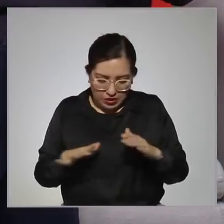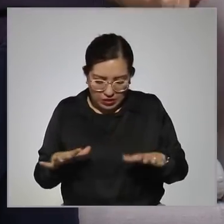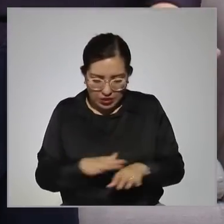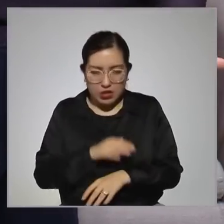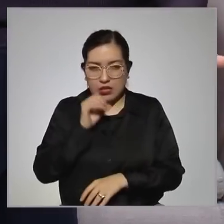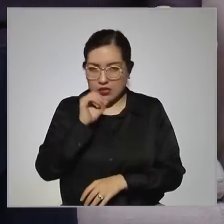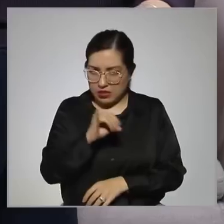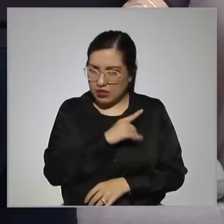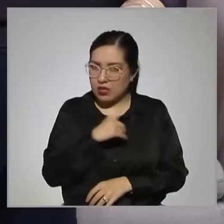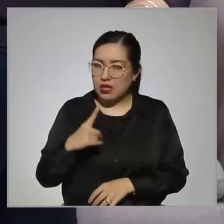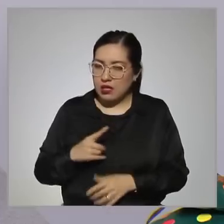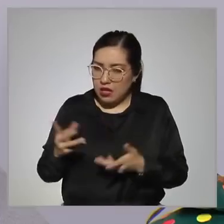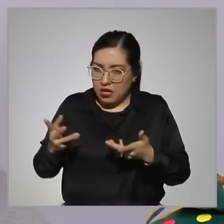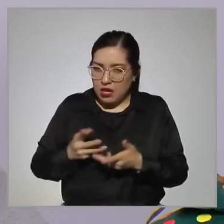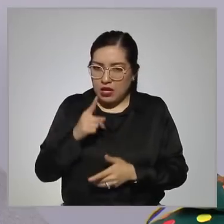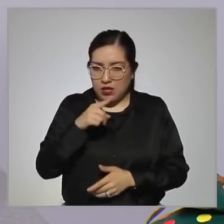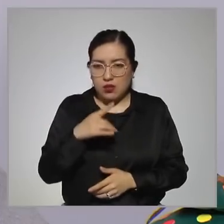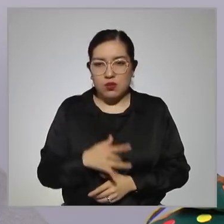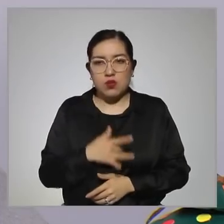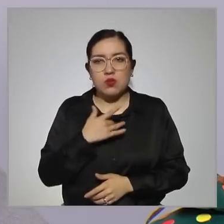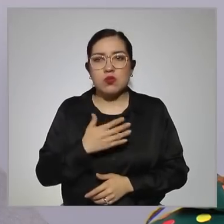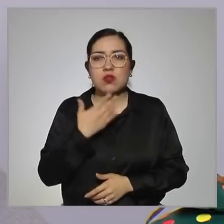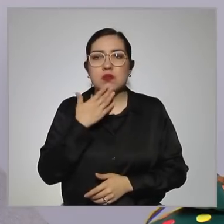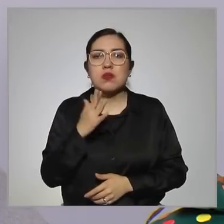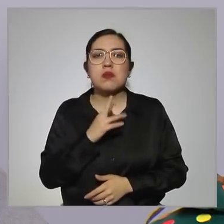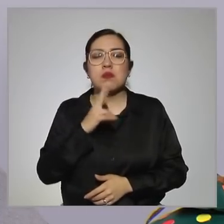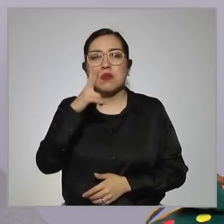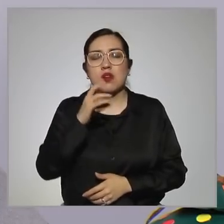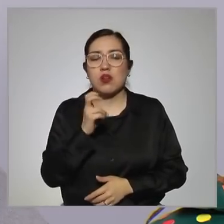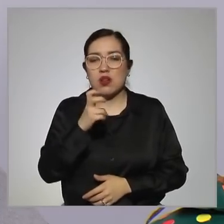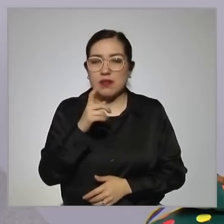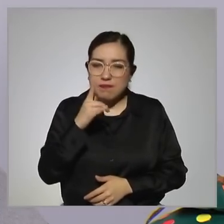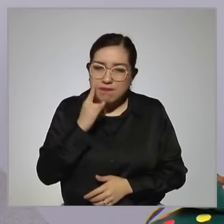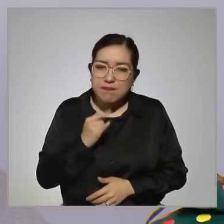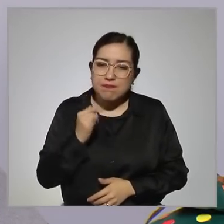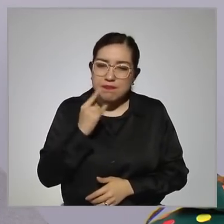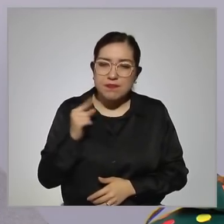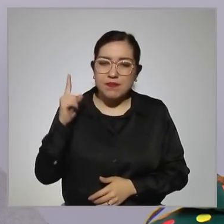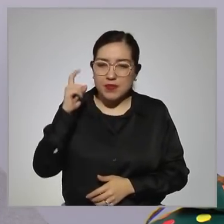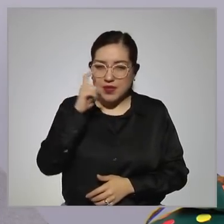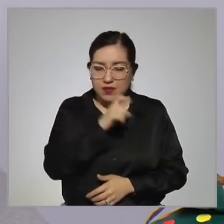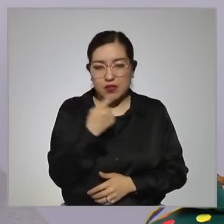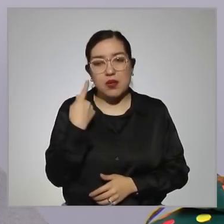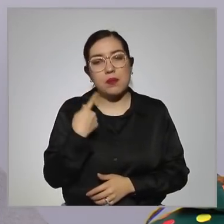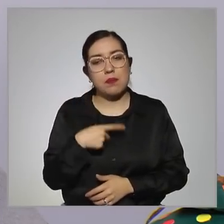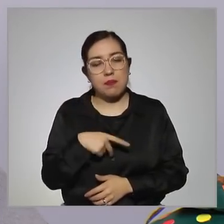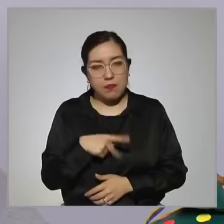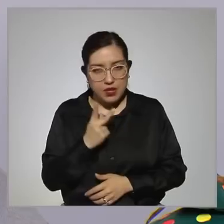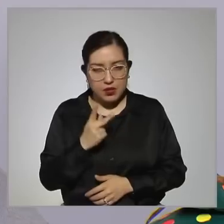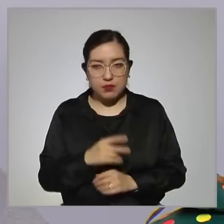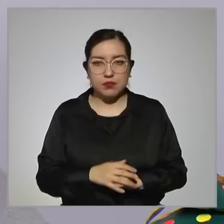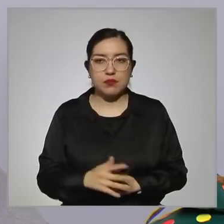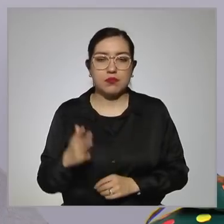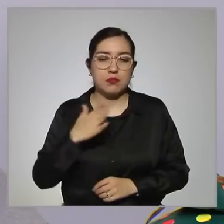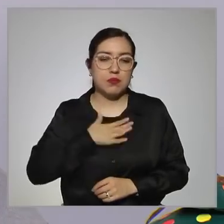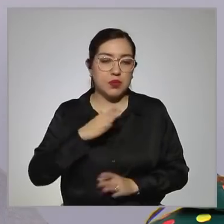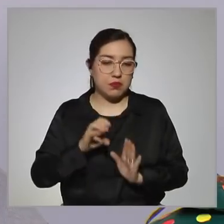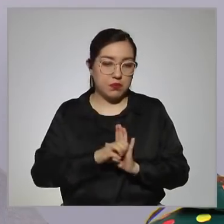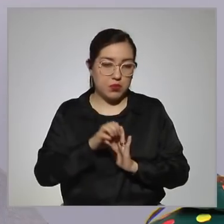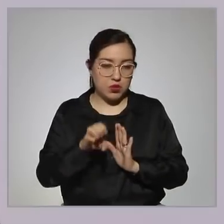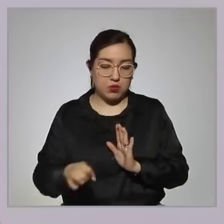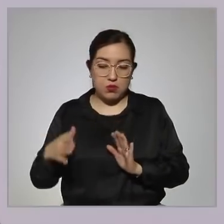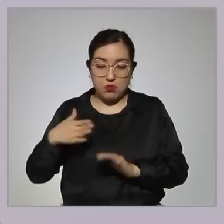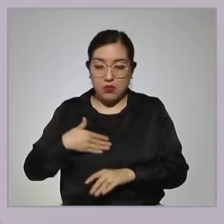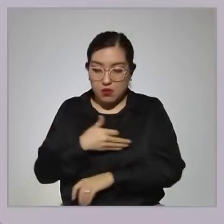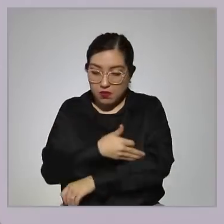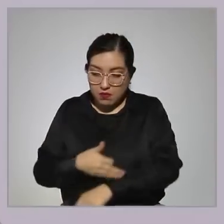que de verdad te van a hacer sentir mejor y que te cuesta mucho trabajo. Pero en mi caso, por ejemplo, en mi